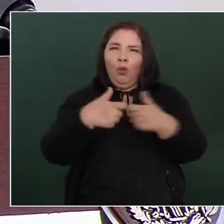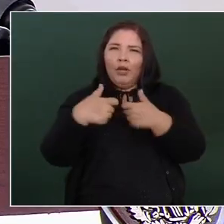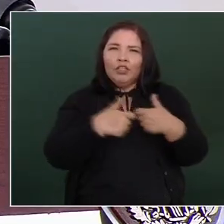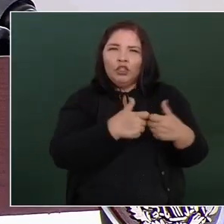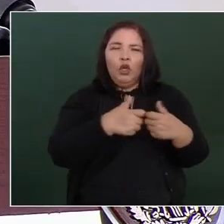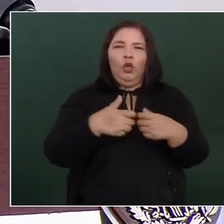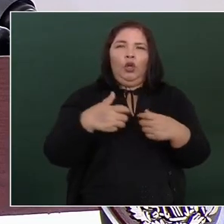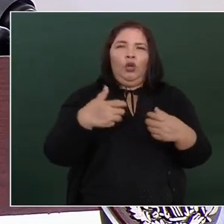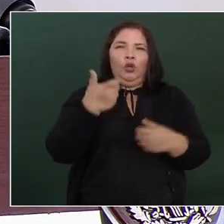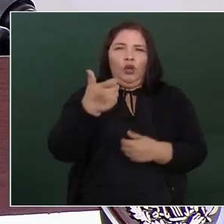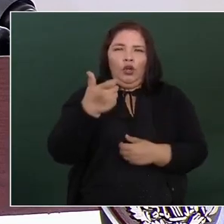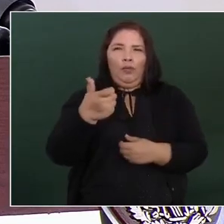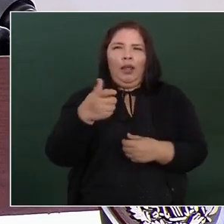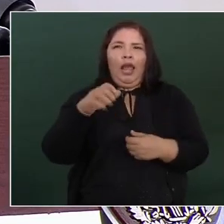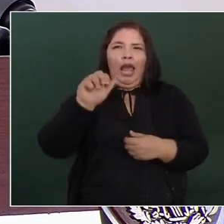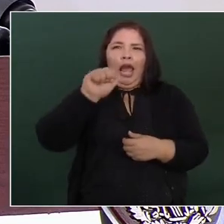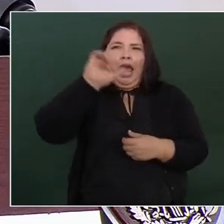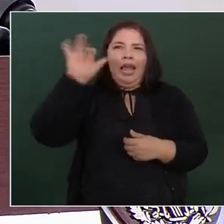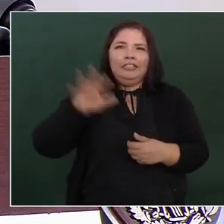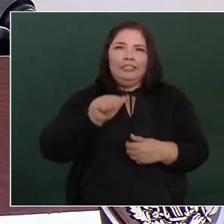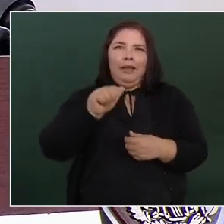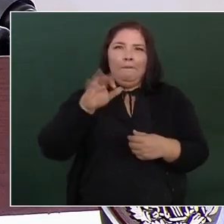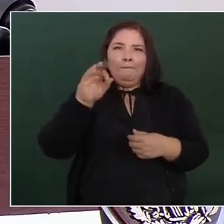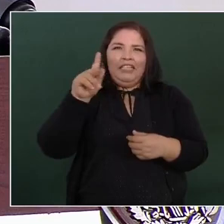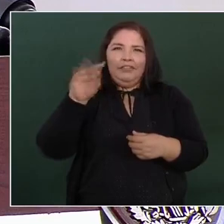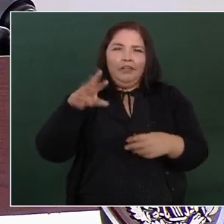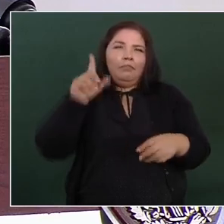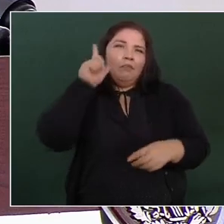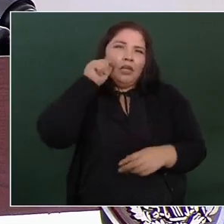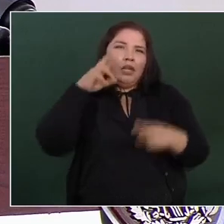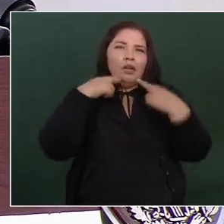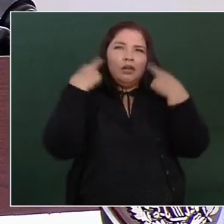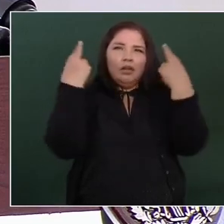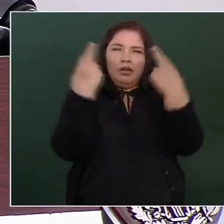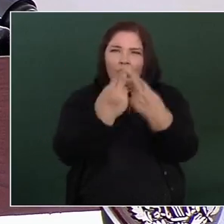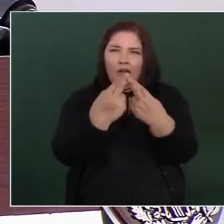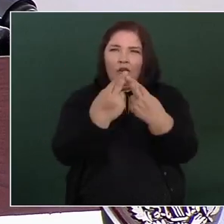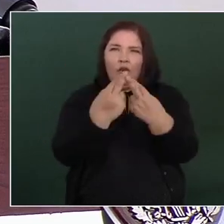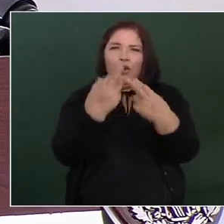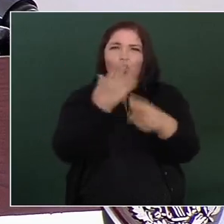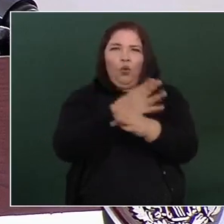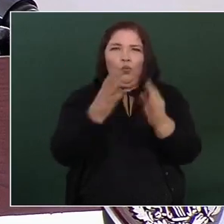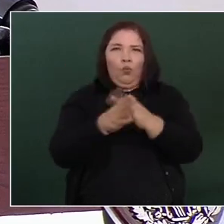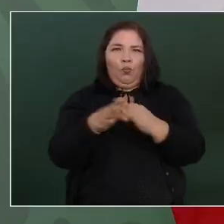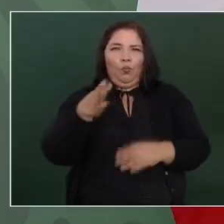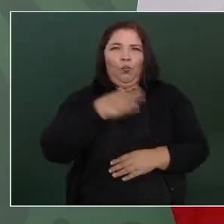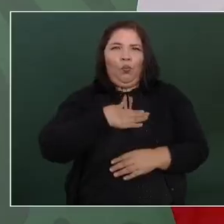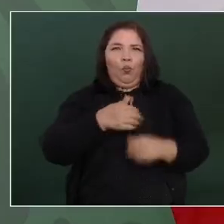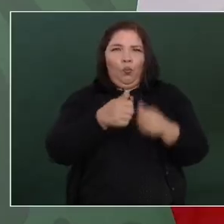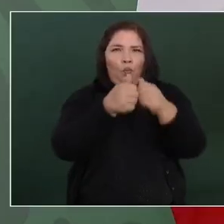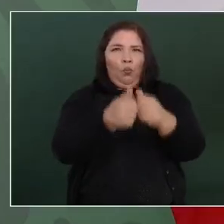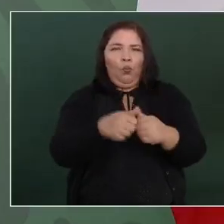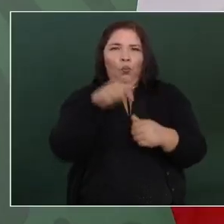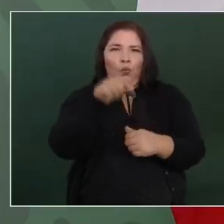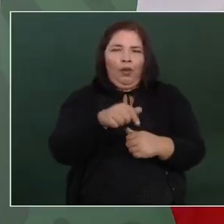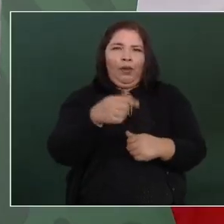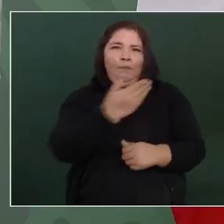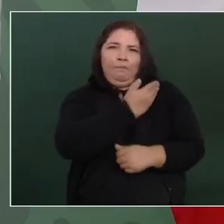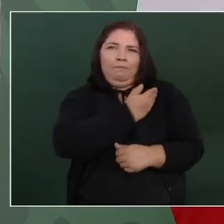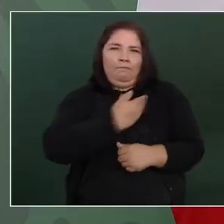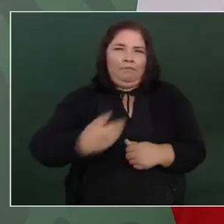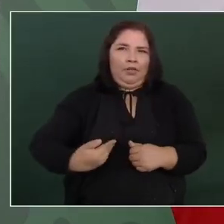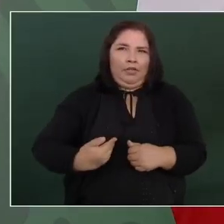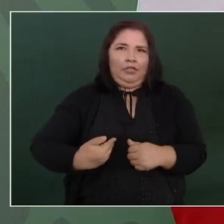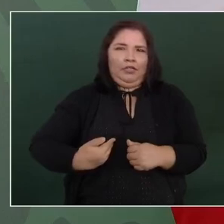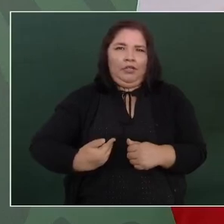Asia-Pacífico. Esta reunión comienza mañana con una reunión ministerial a la cual yo estaré presente. El señor presidente